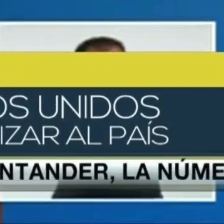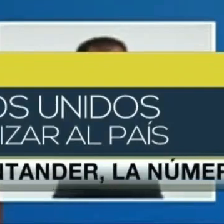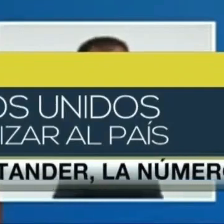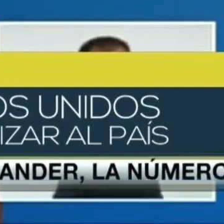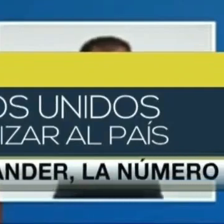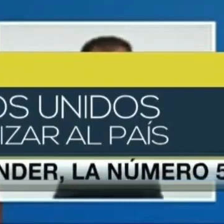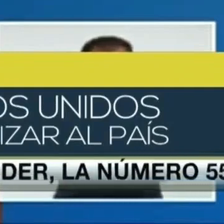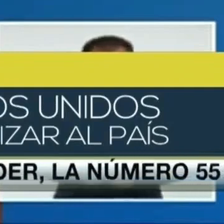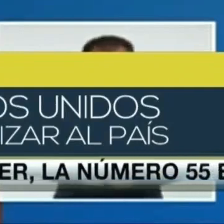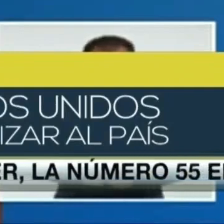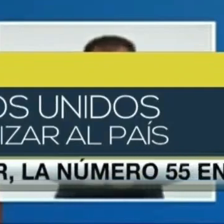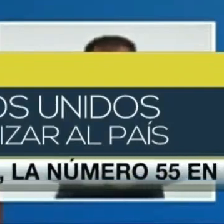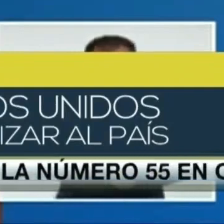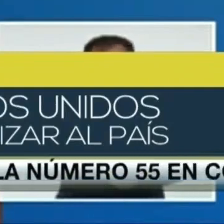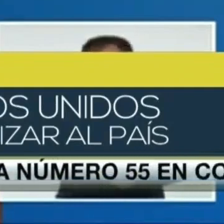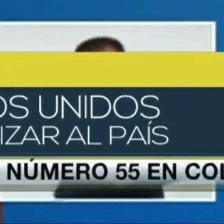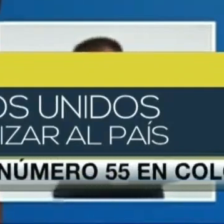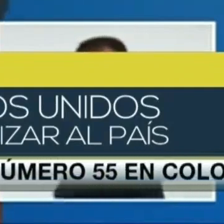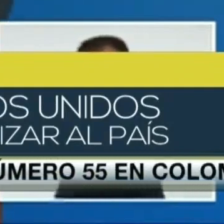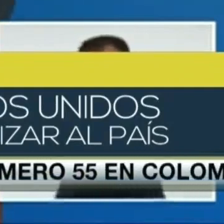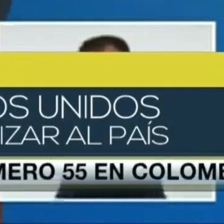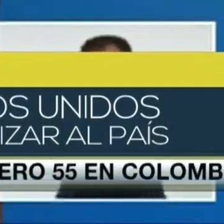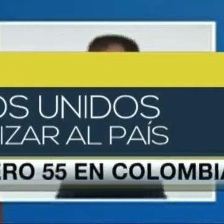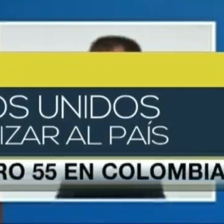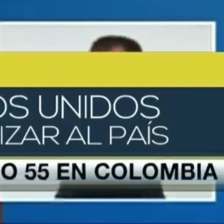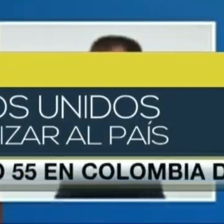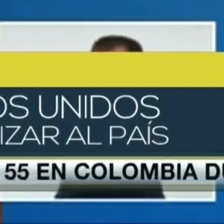Estoy convencido, he hablado con líderes